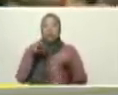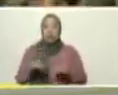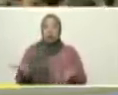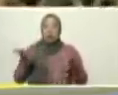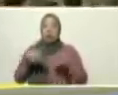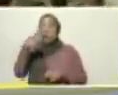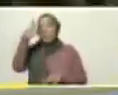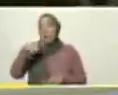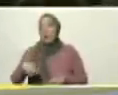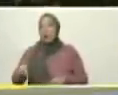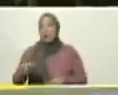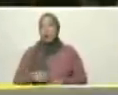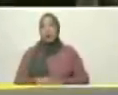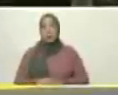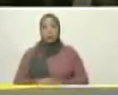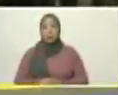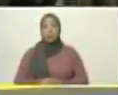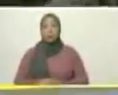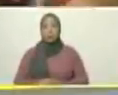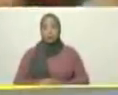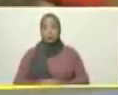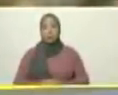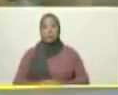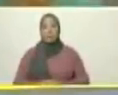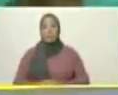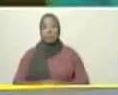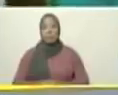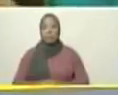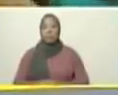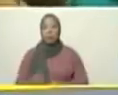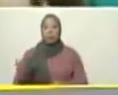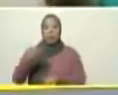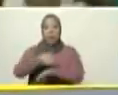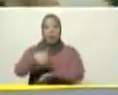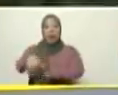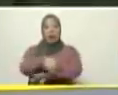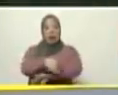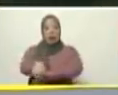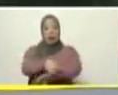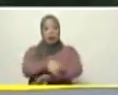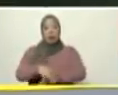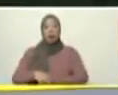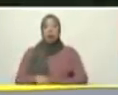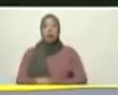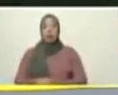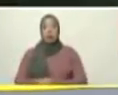humilde. Pueblo vanguardia, que se lanzó a las calles.